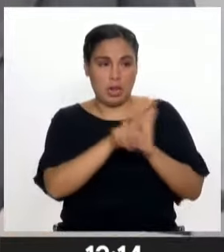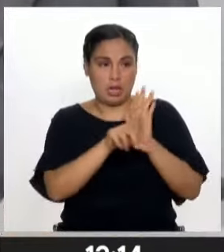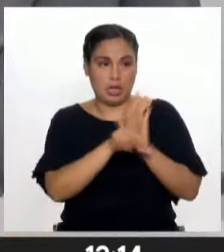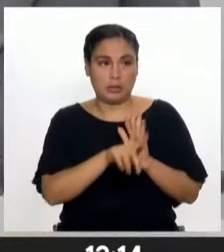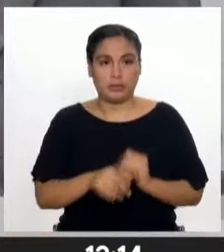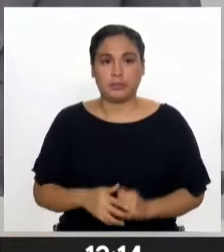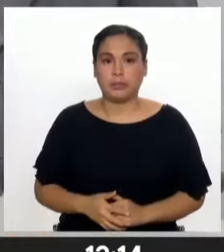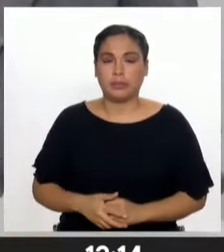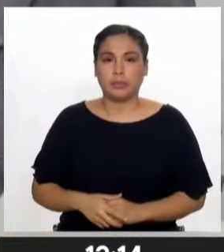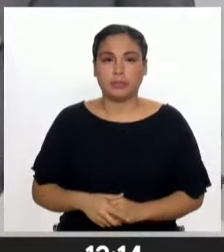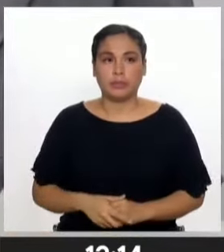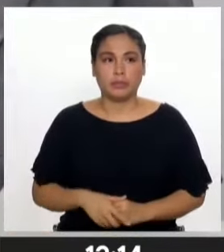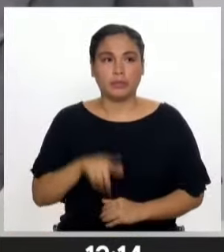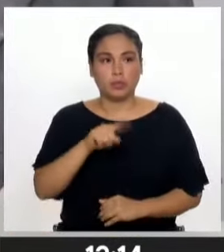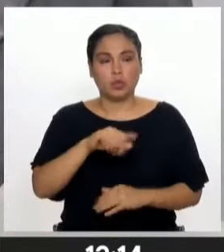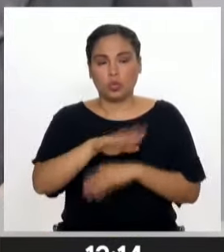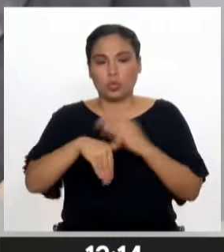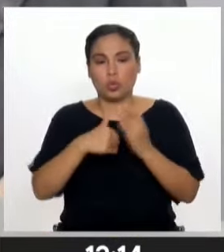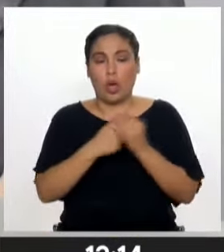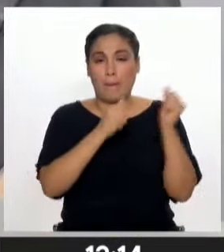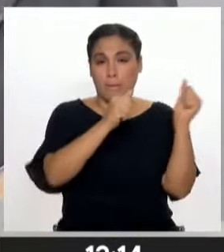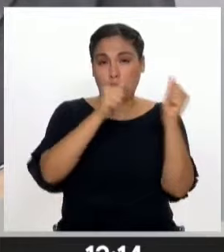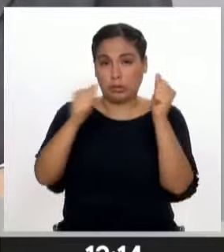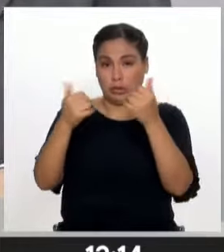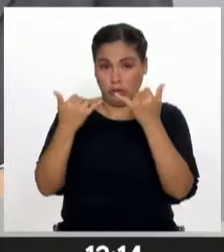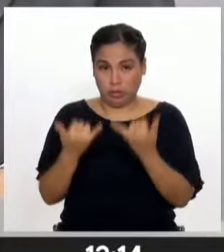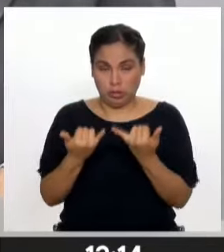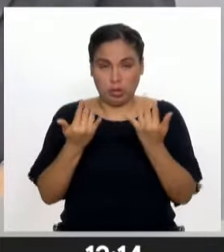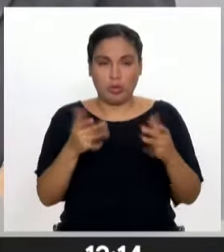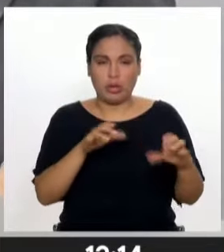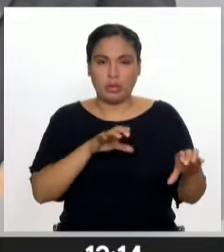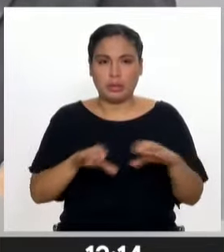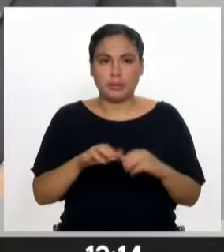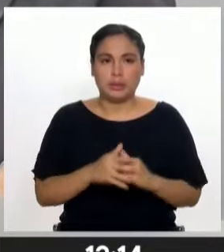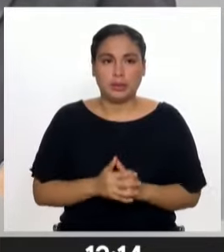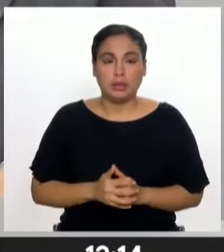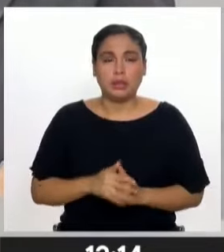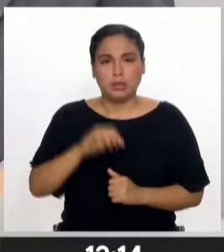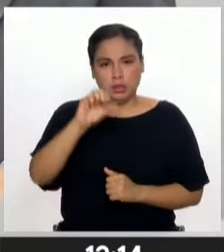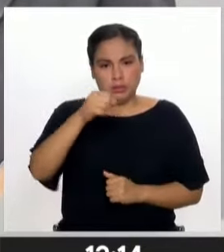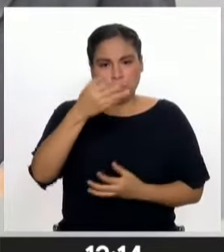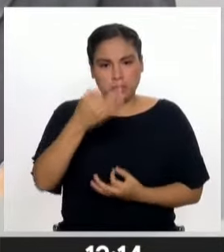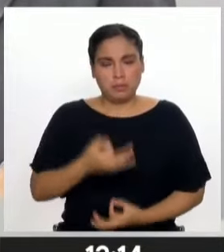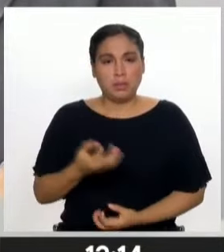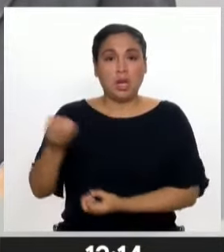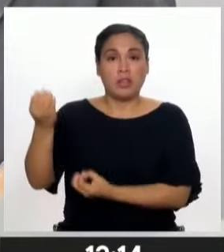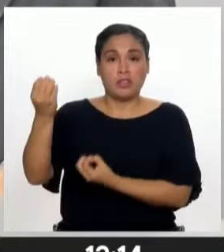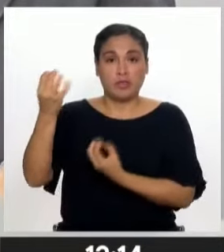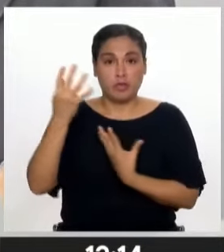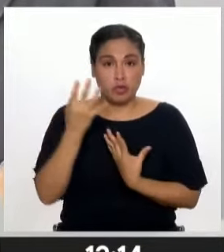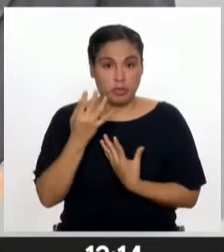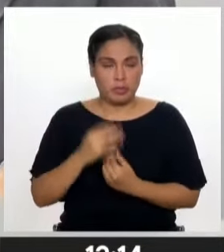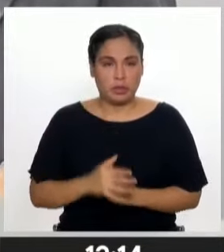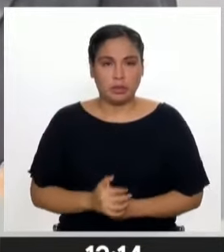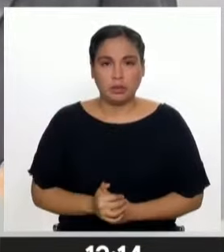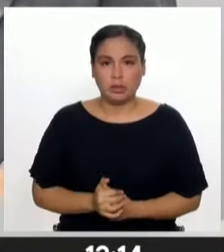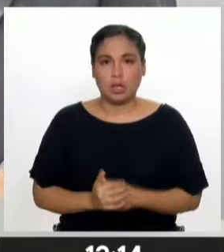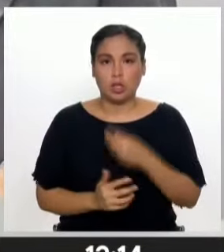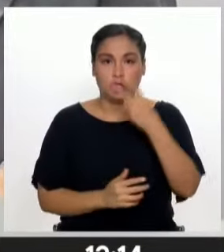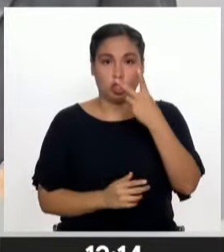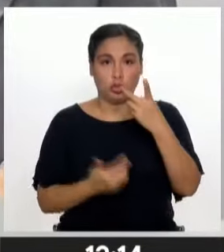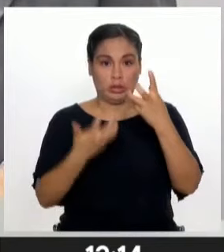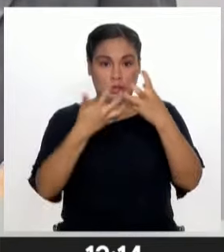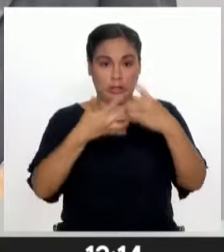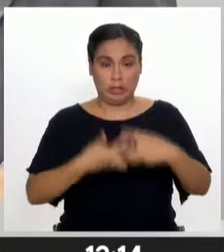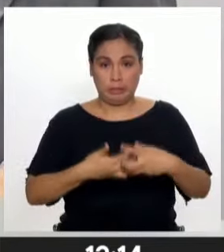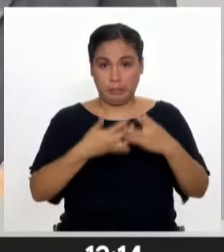todas estas protestas que se anunciaban para el día de hoy. Si bien es cierto, tenemos información de que se trataría de estas dos empresas que mencionó